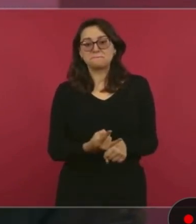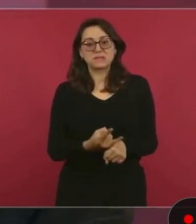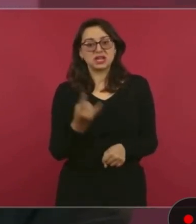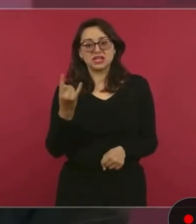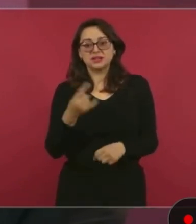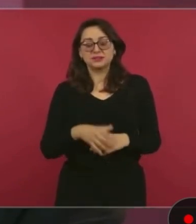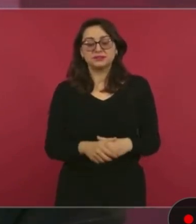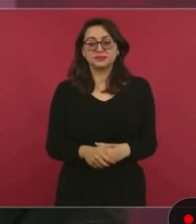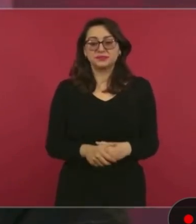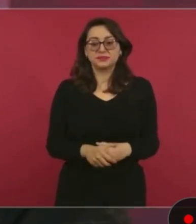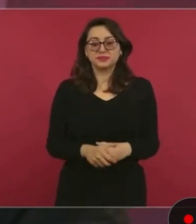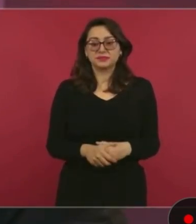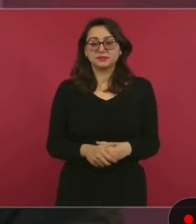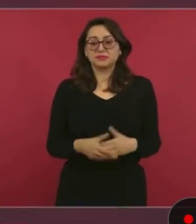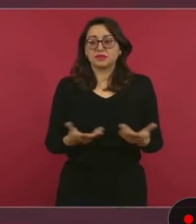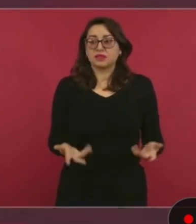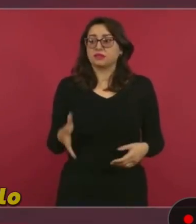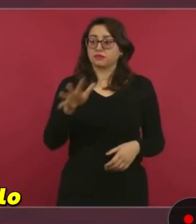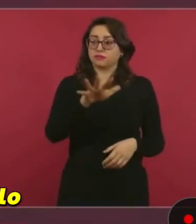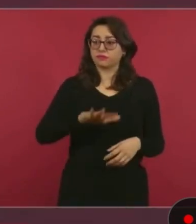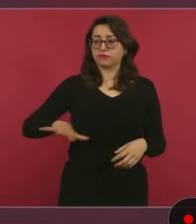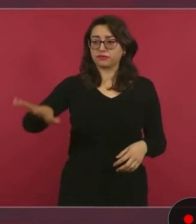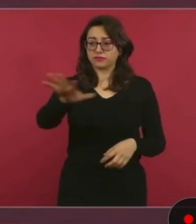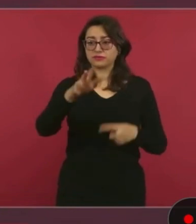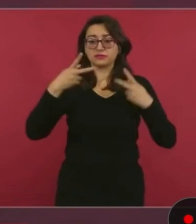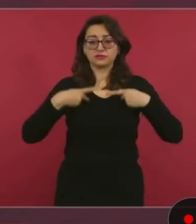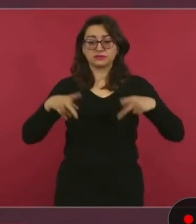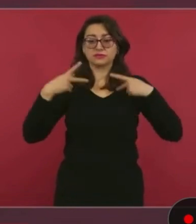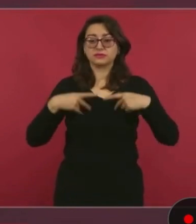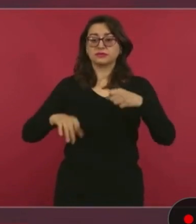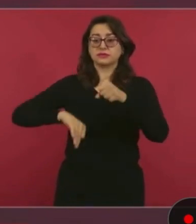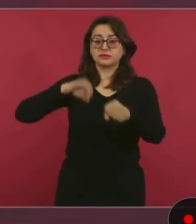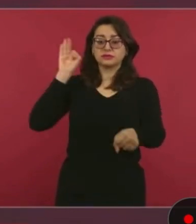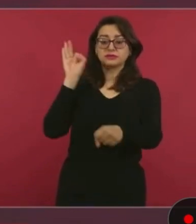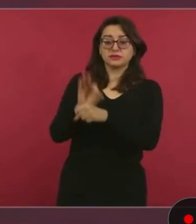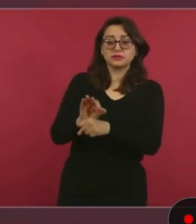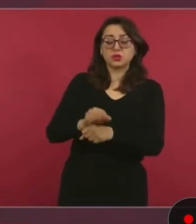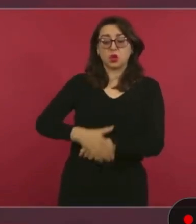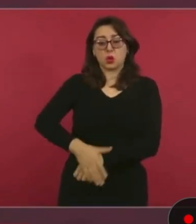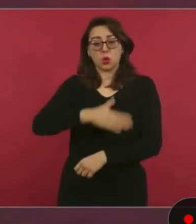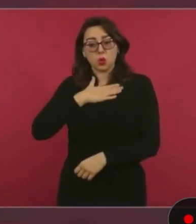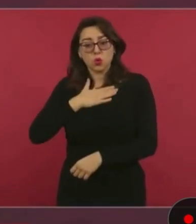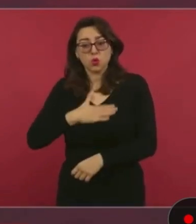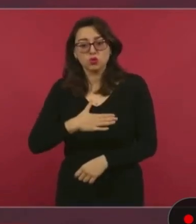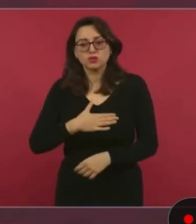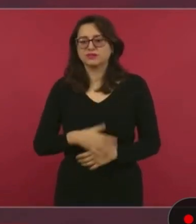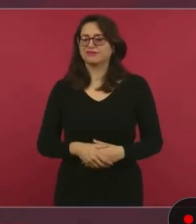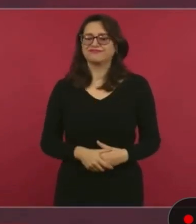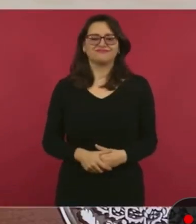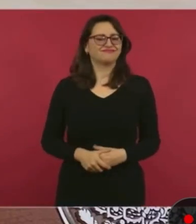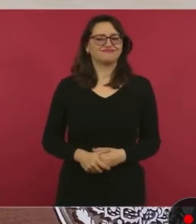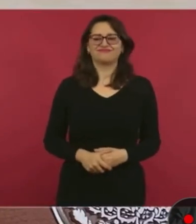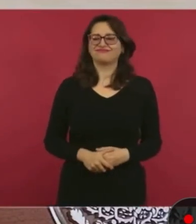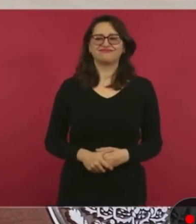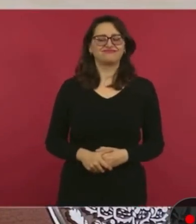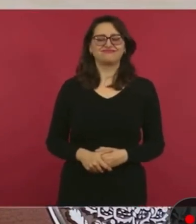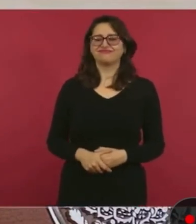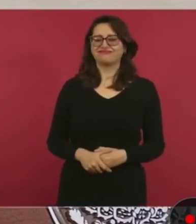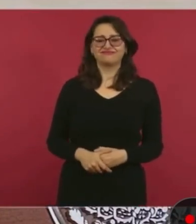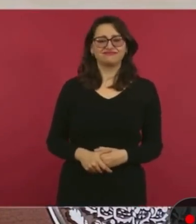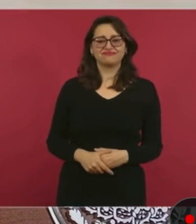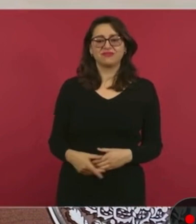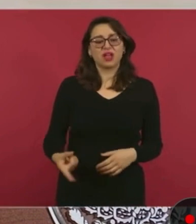imparten justicia en beneficio del pueblo, se dedican a proteger intereses